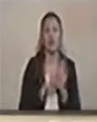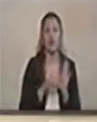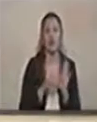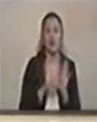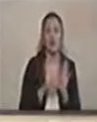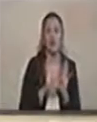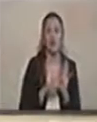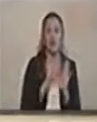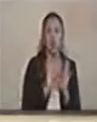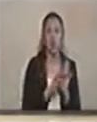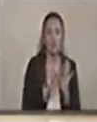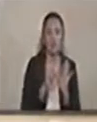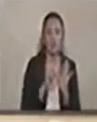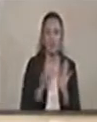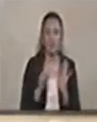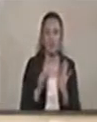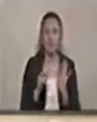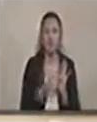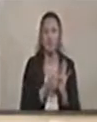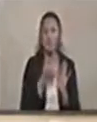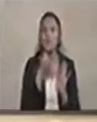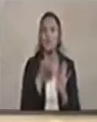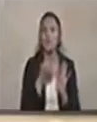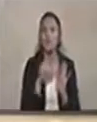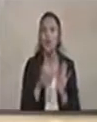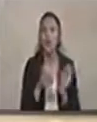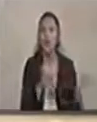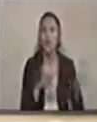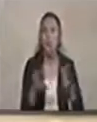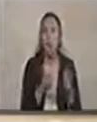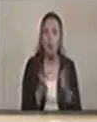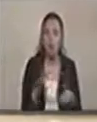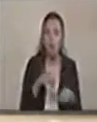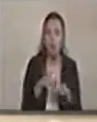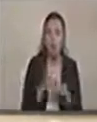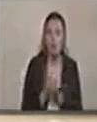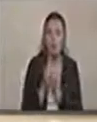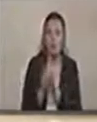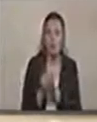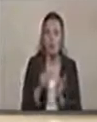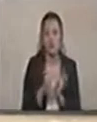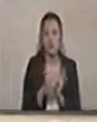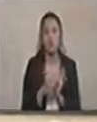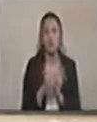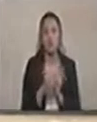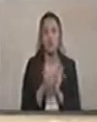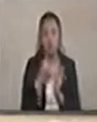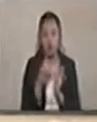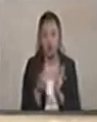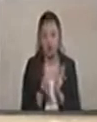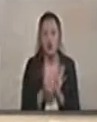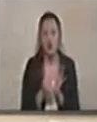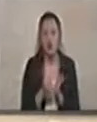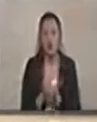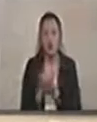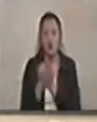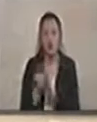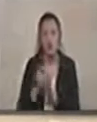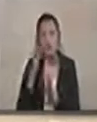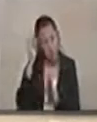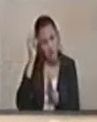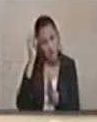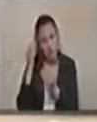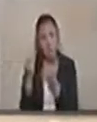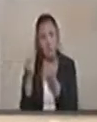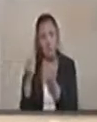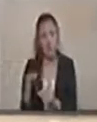41760/2016 crea el concepto de aprovisionamiento y relativizó la dosis mínima. Y